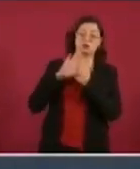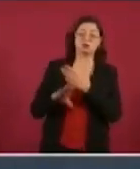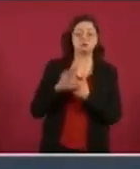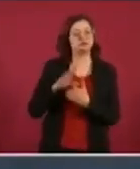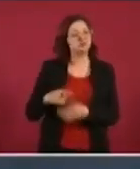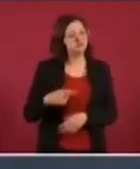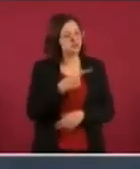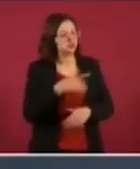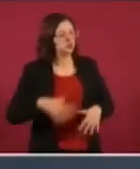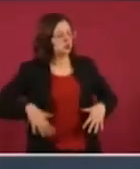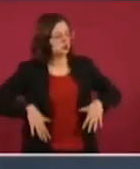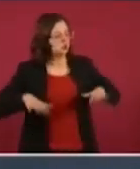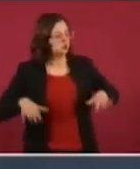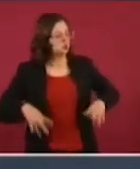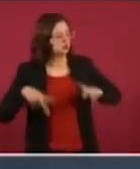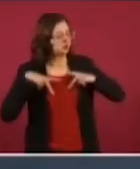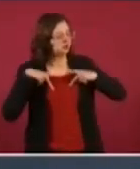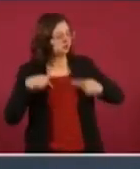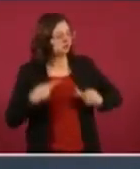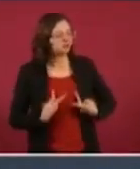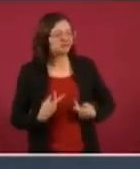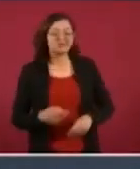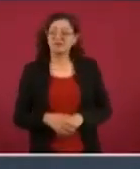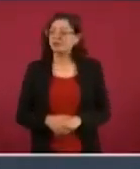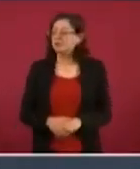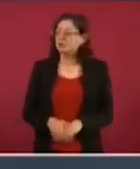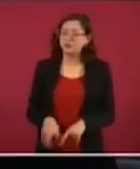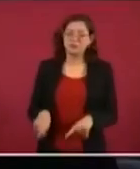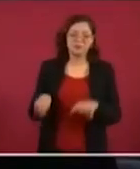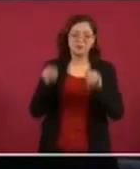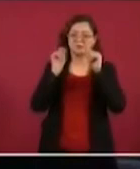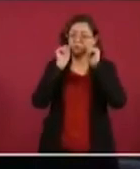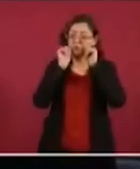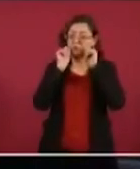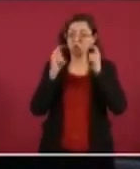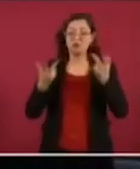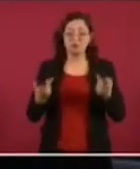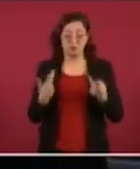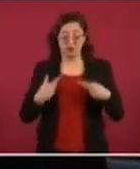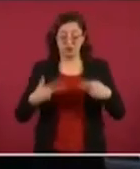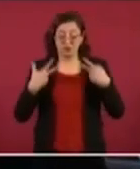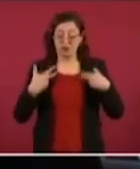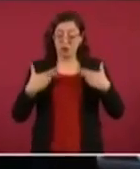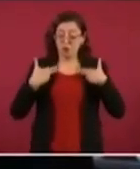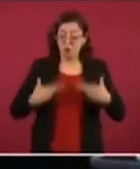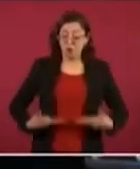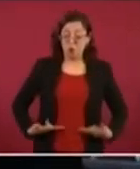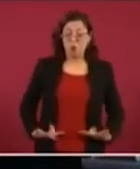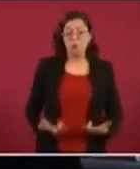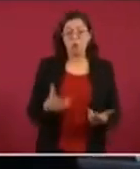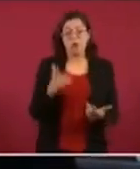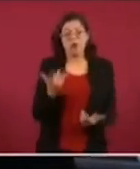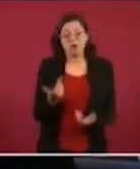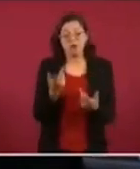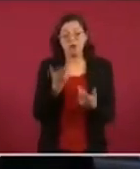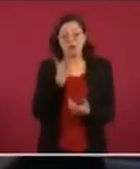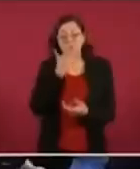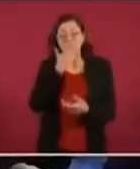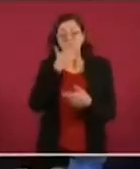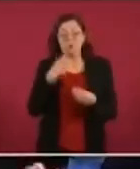debilidad pero nada vale más que la vida de las personas